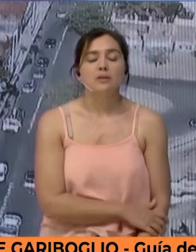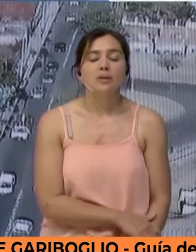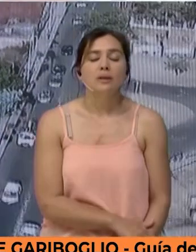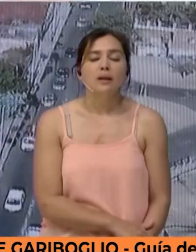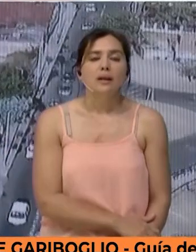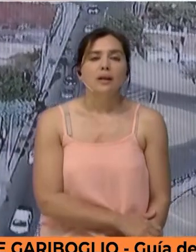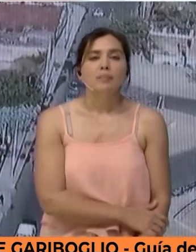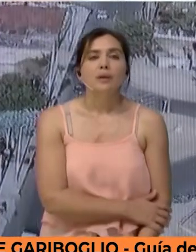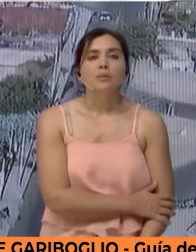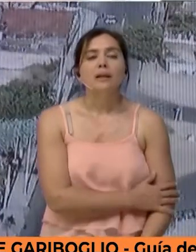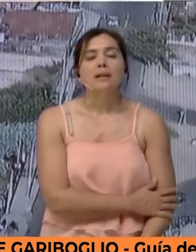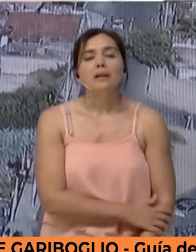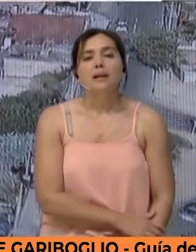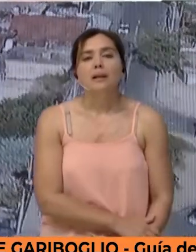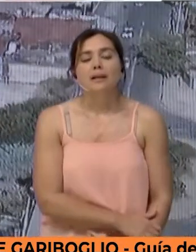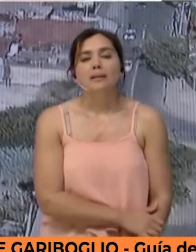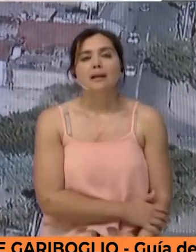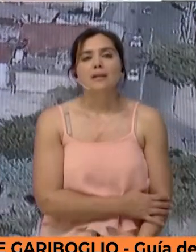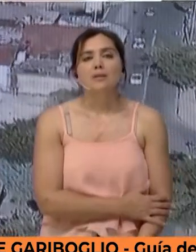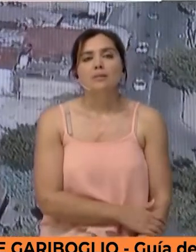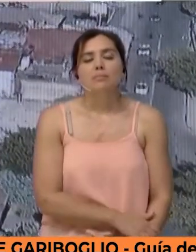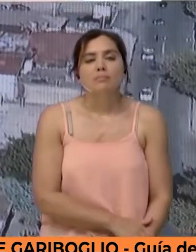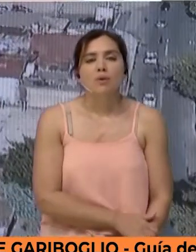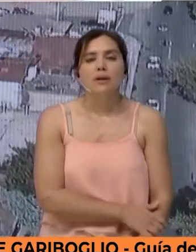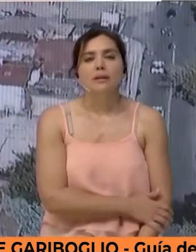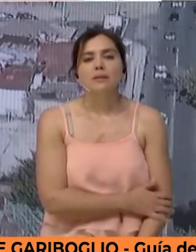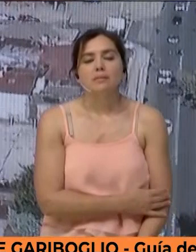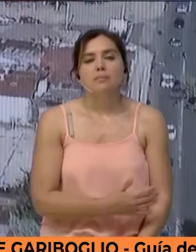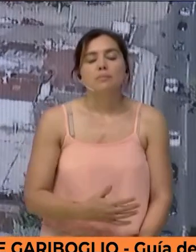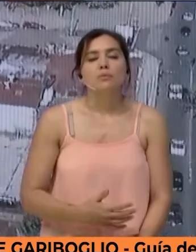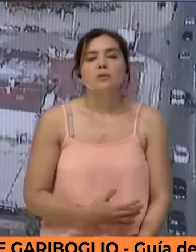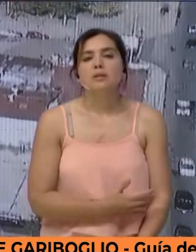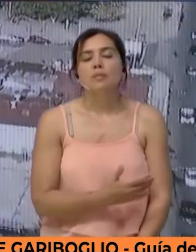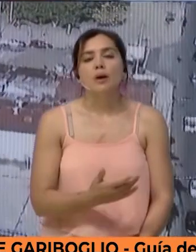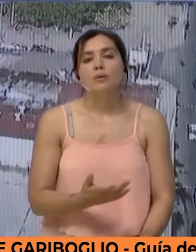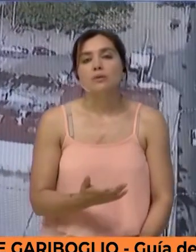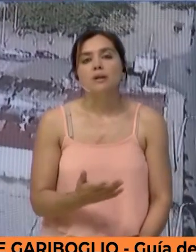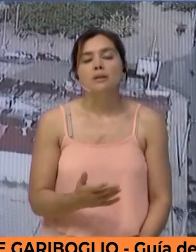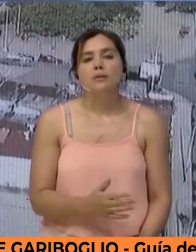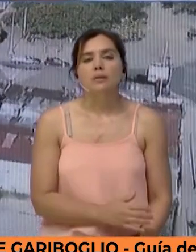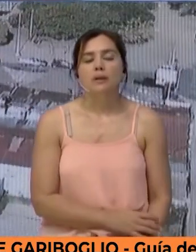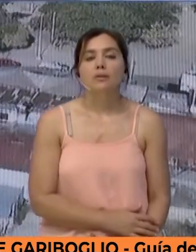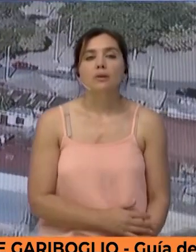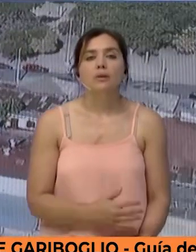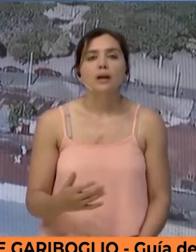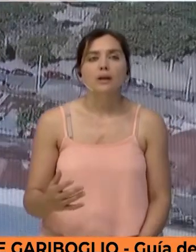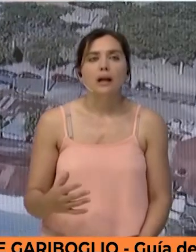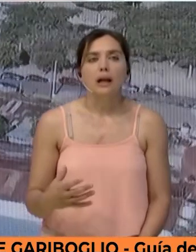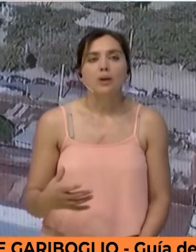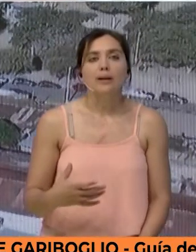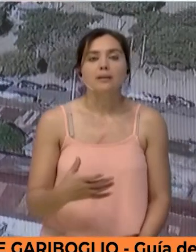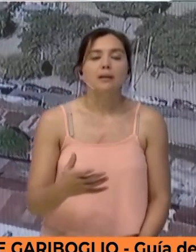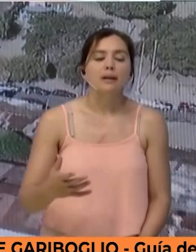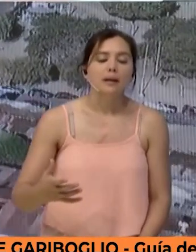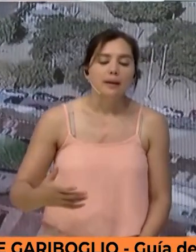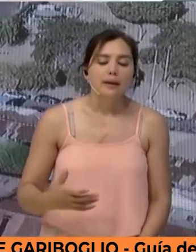la asociación. Preguntarte, en este caso, vos que tenés muchísimo más conocimiento en torno, ¿no?,